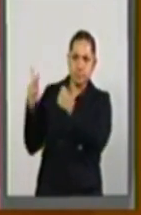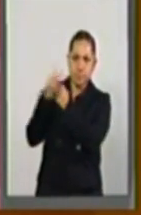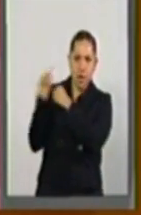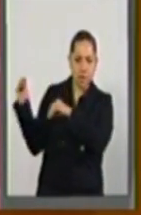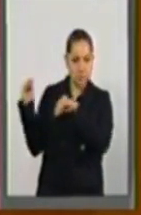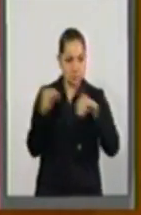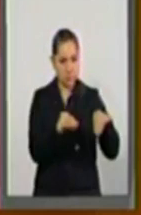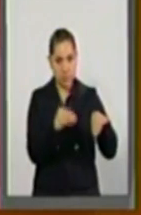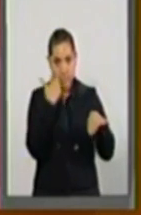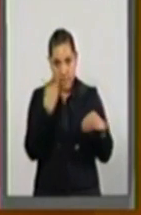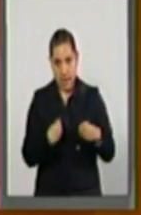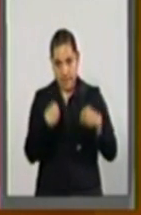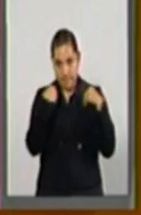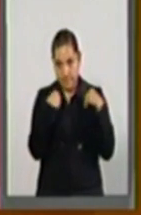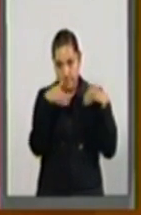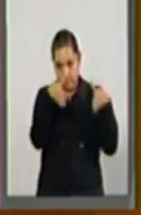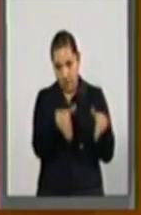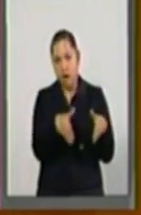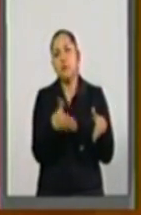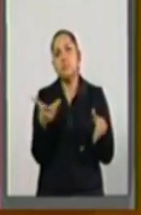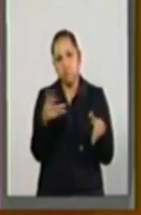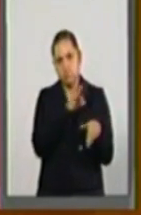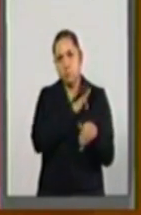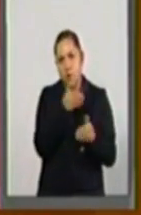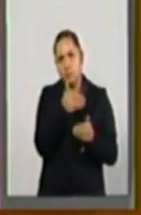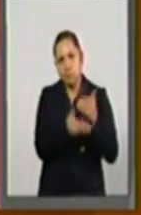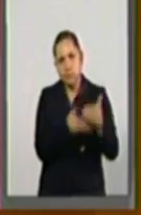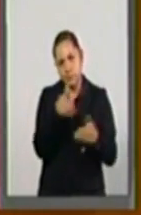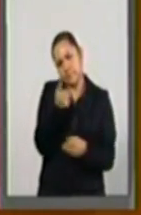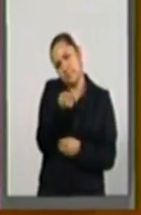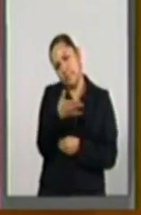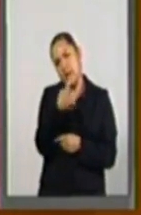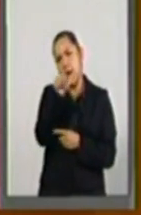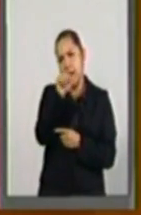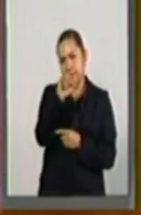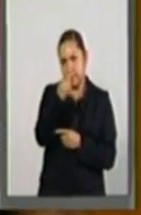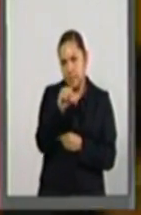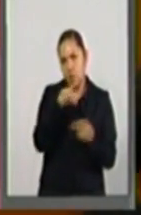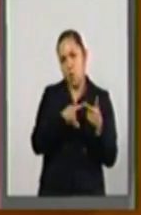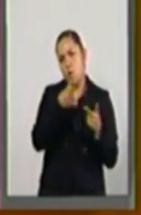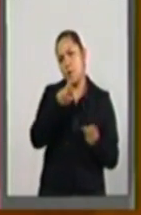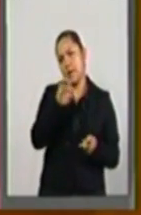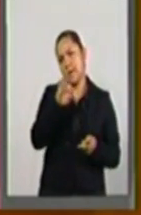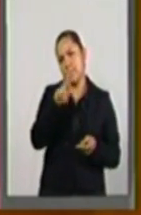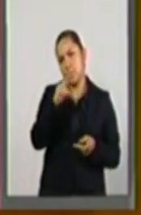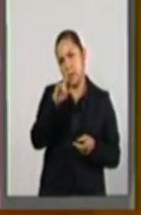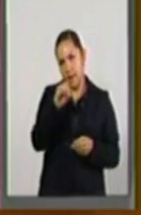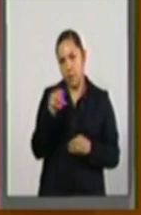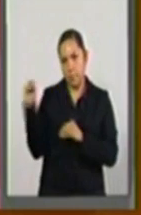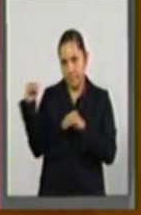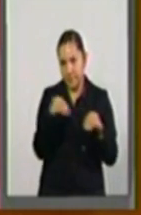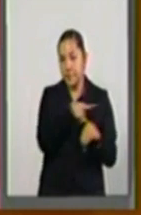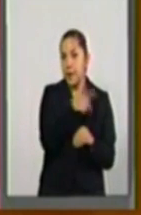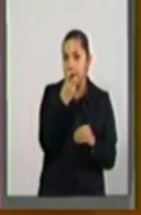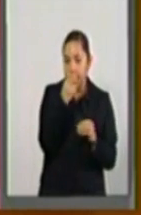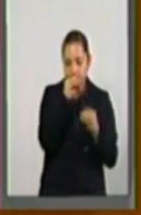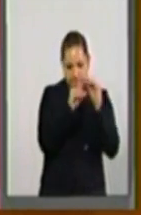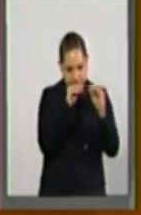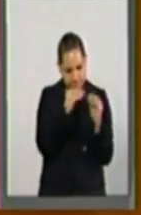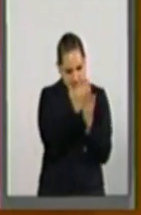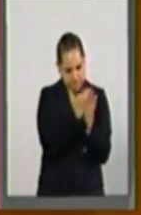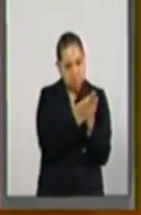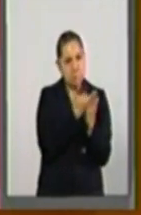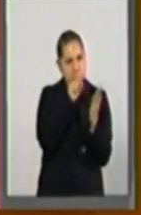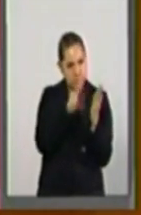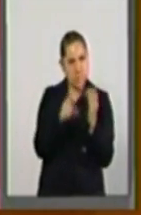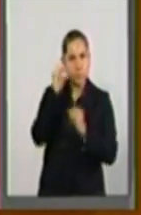nuestro país había, desde luego, incorporado a su orden jurídico a través de la suscripción de los principales instrumentos